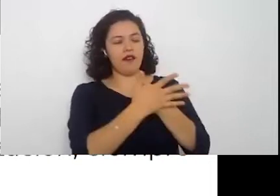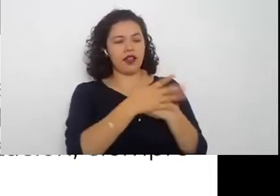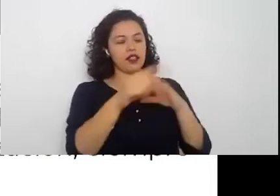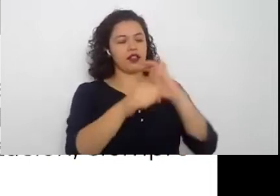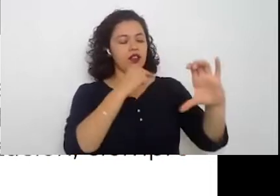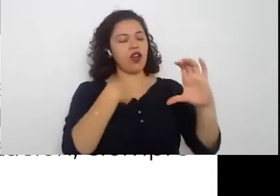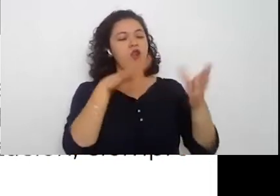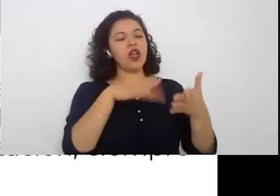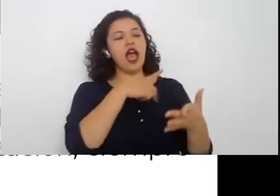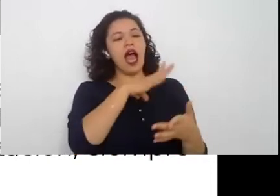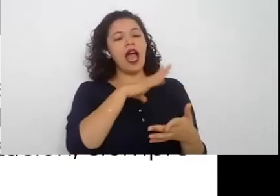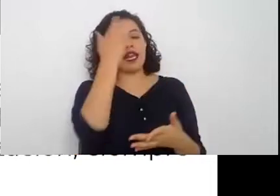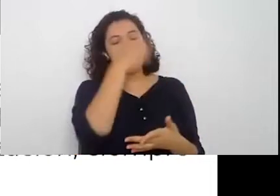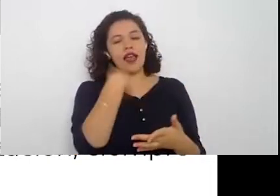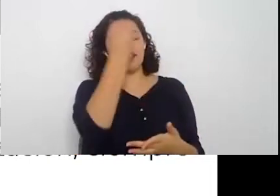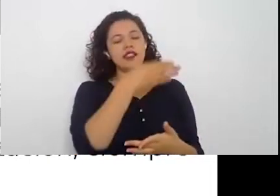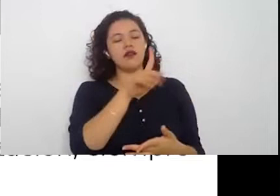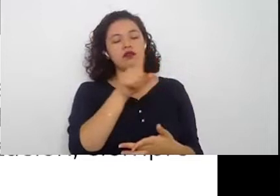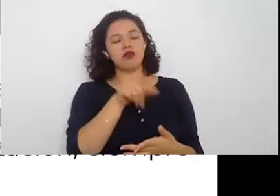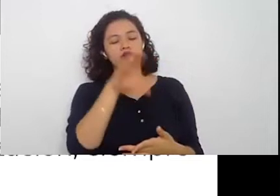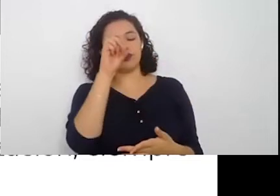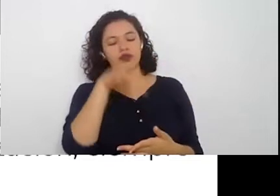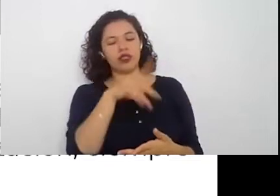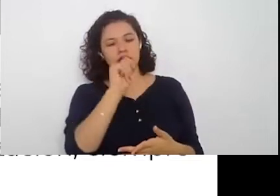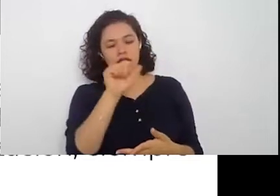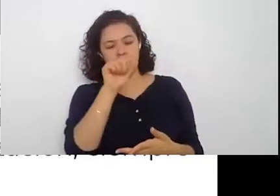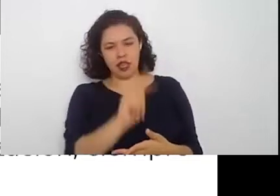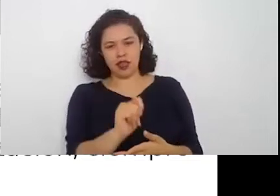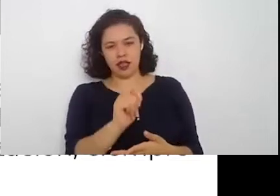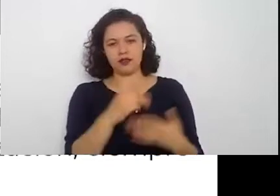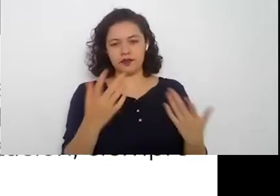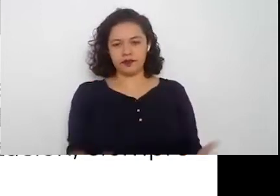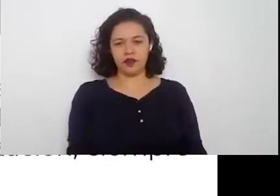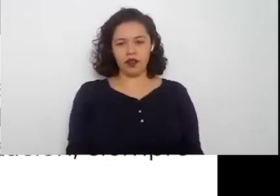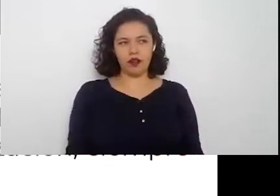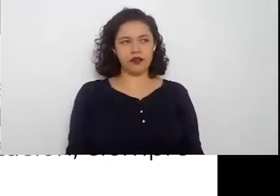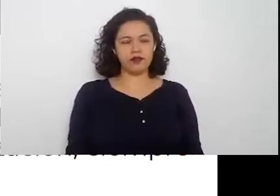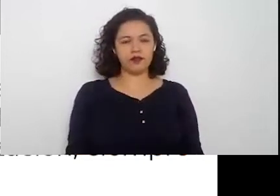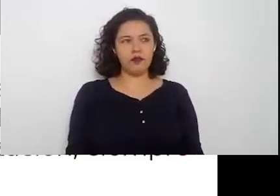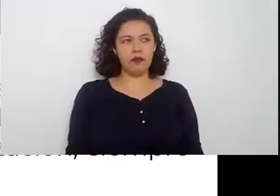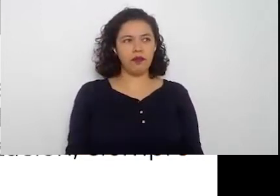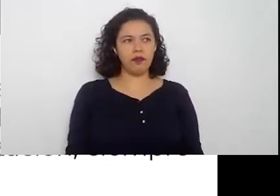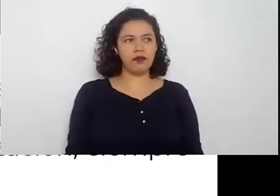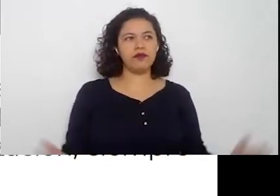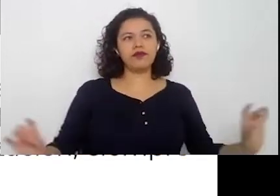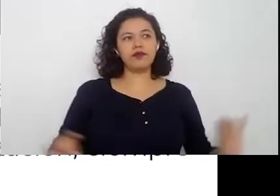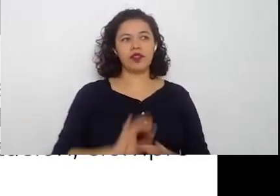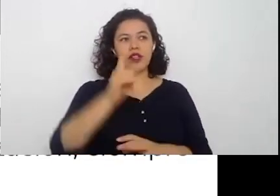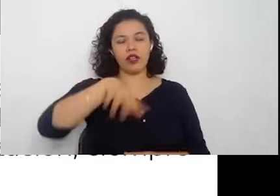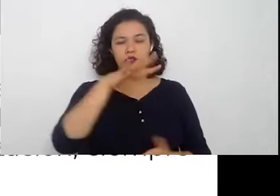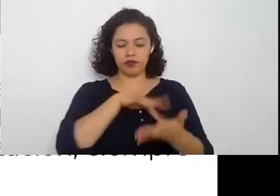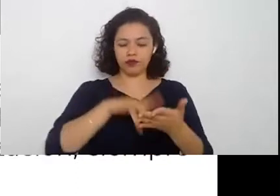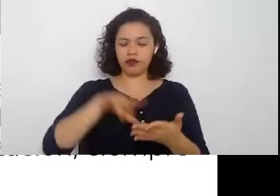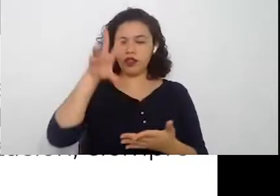a el mensaje que nos está mandando el SAT. En caso de que ustedes no lo lean o no